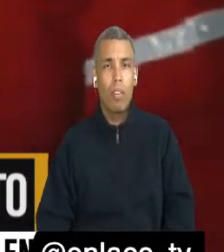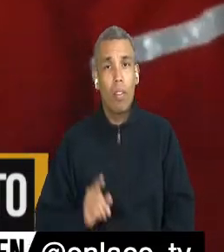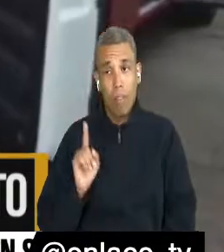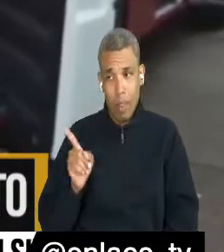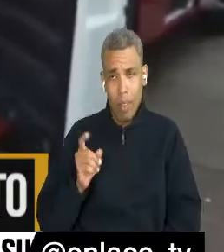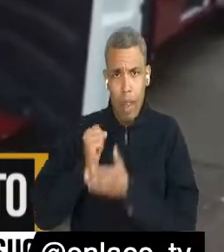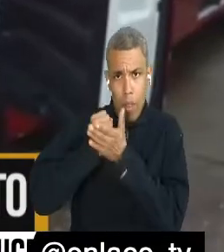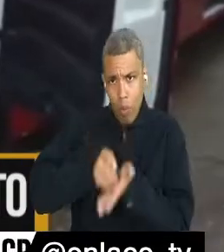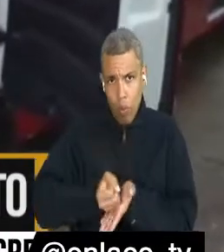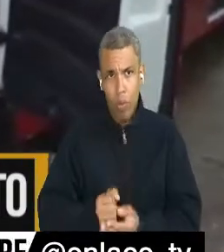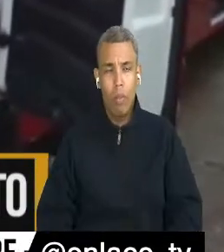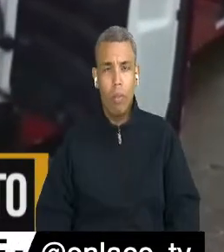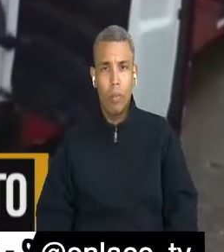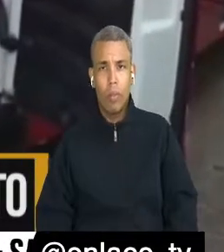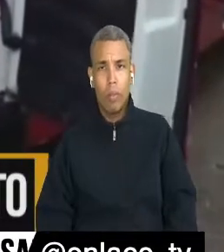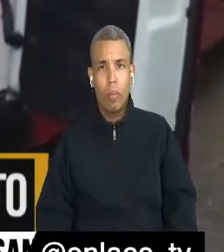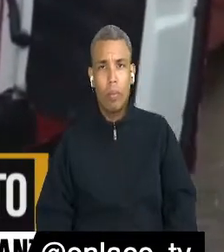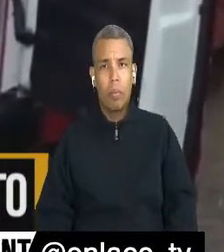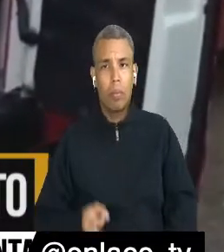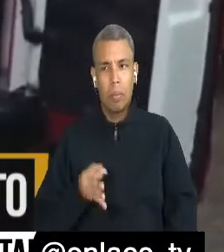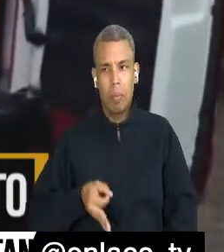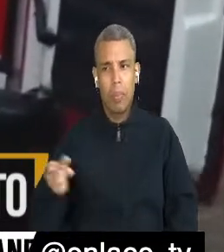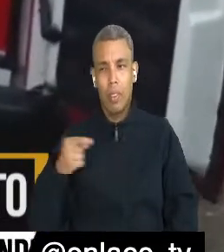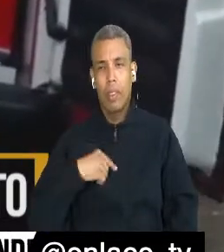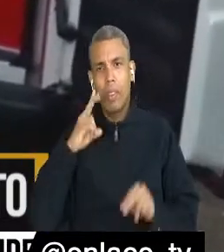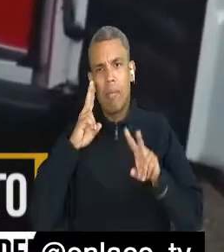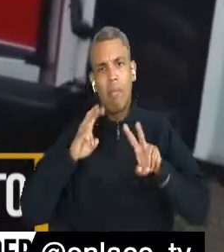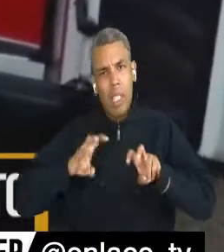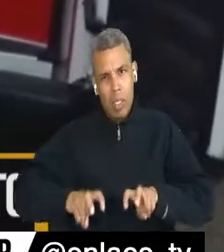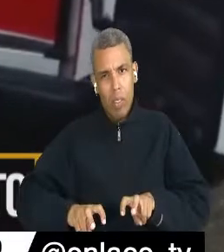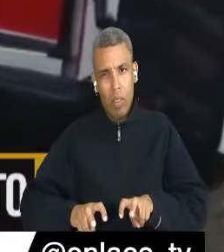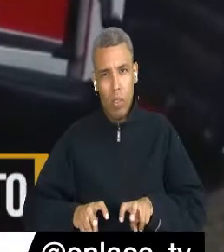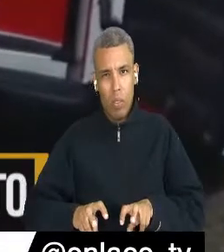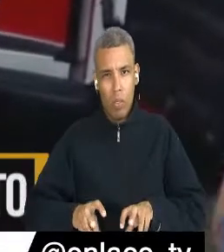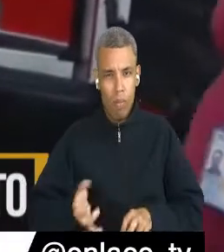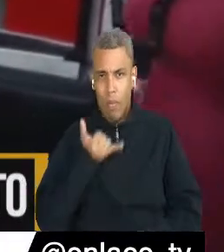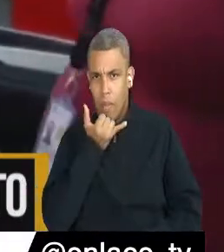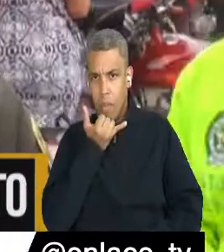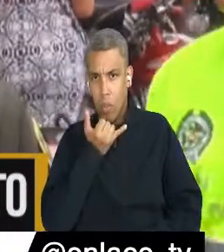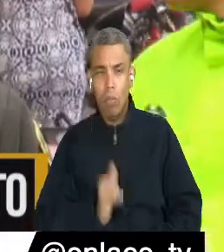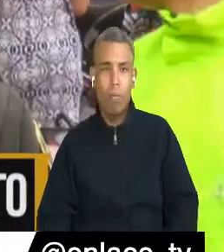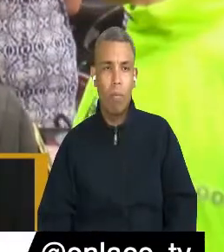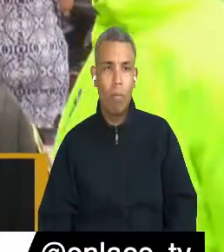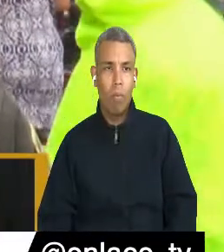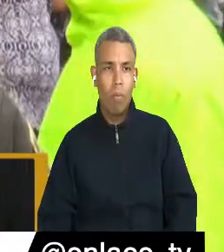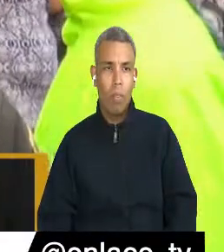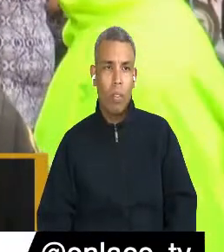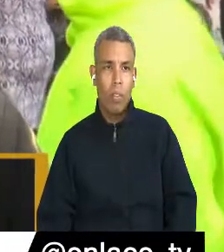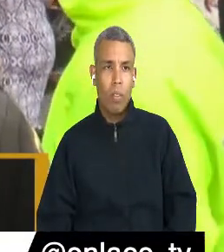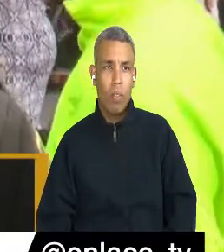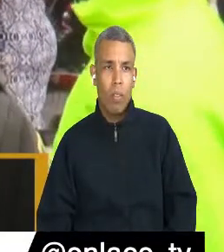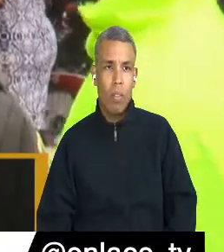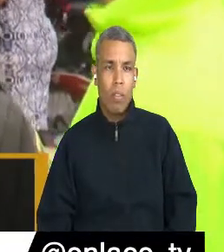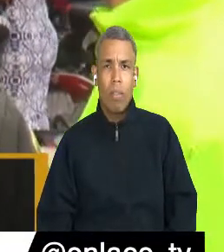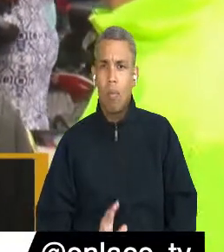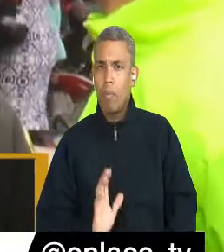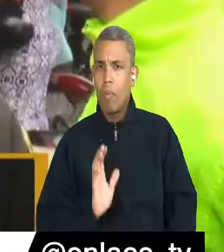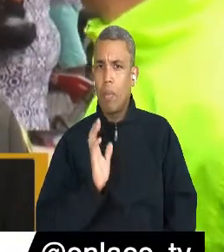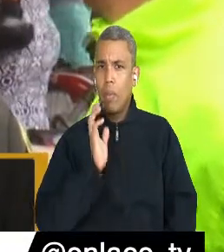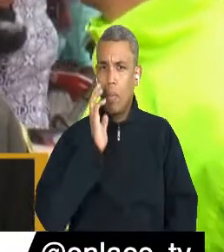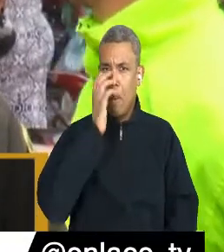colaborar. Las autoridades confirmaron que adelantan las investigaciones para esclarecer lo que ocurrió. Estamos esperando los resultados de medicina legal